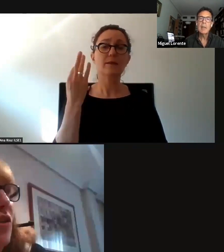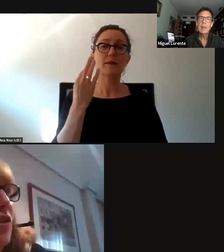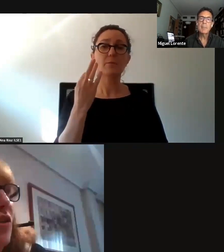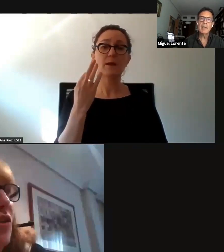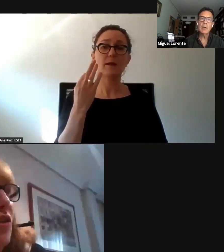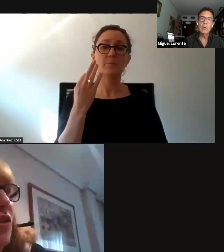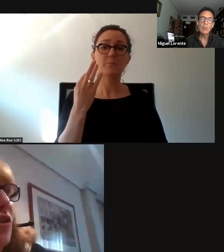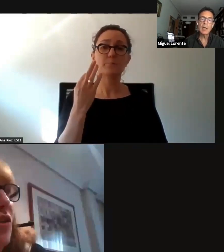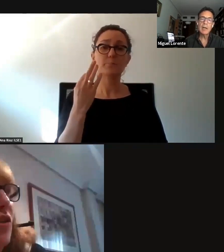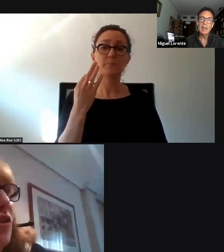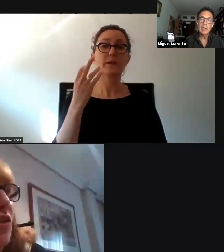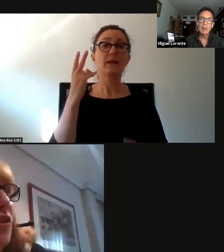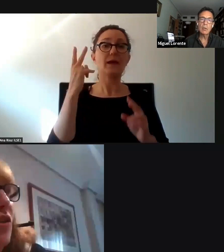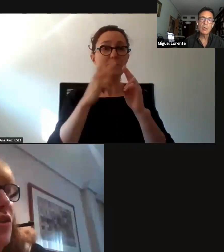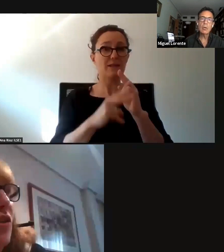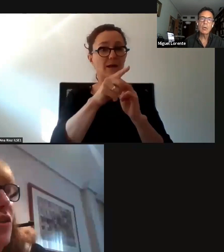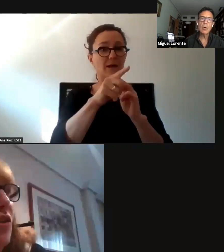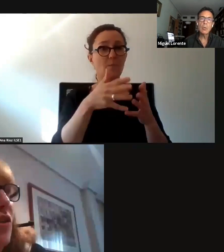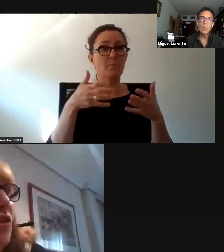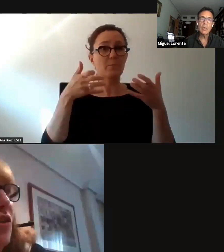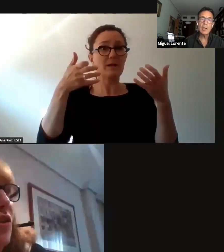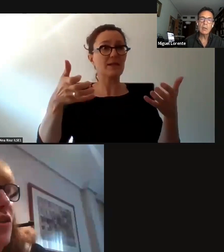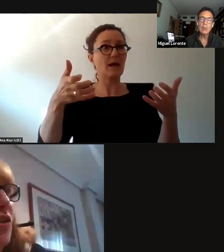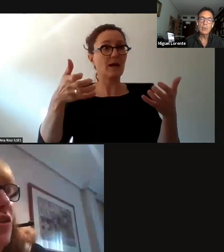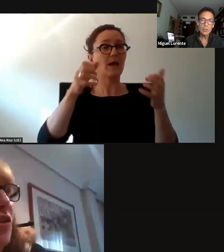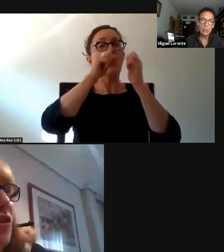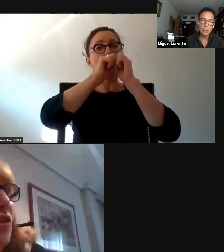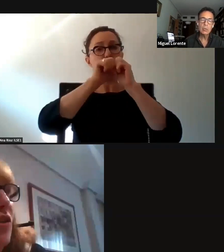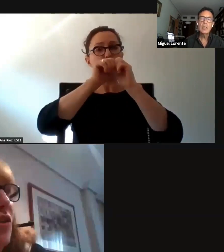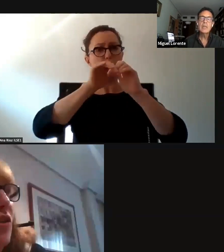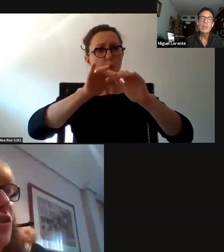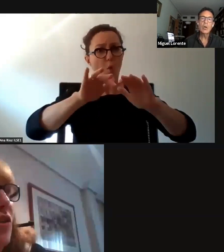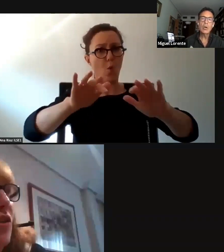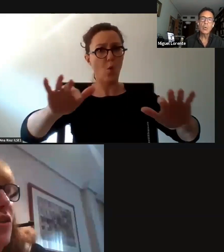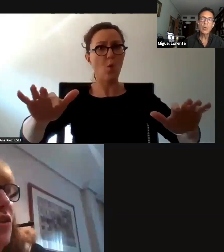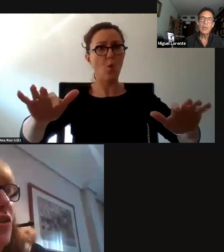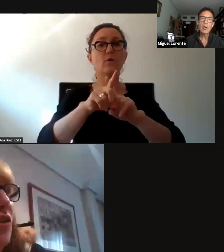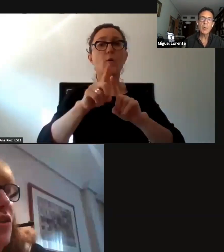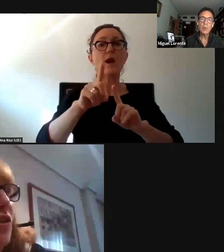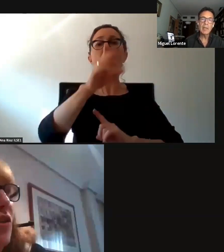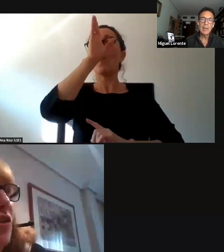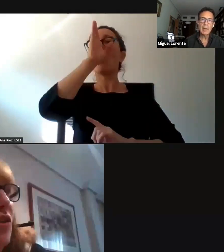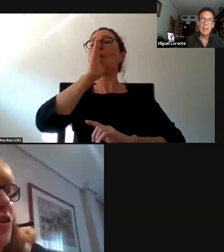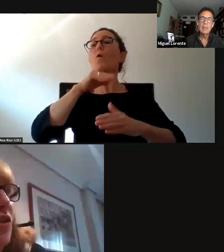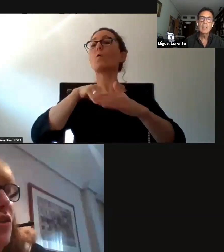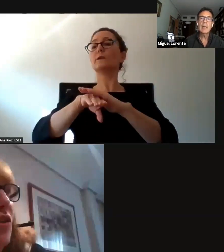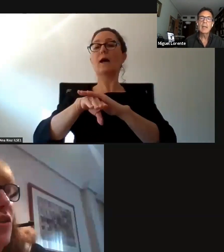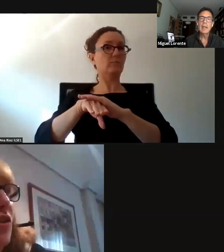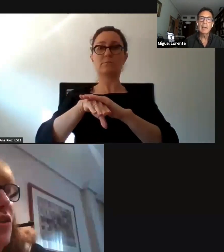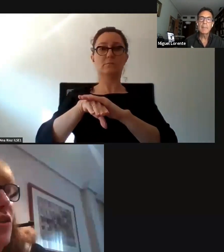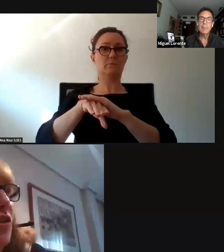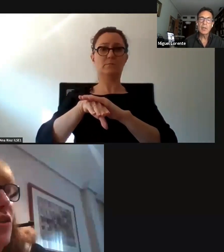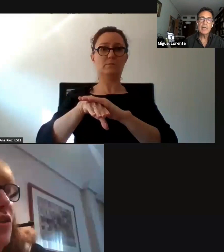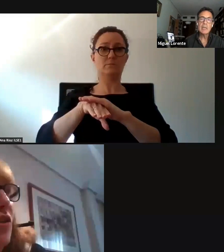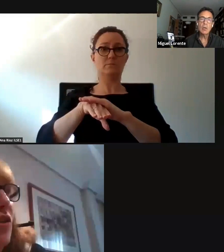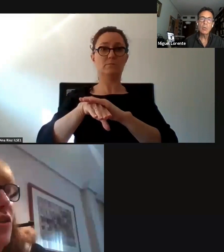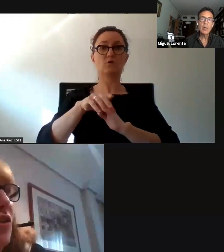se extienda, pero hacerlo con una crítica. No ocultarlo solo, sino ocultarlo por